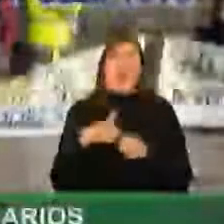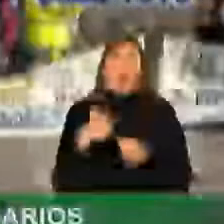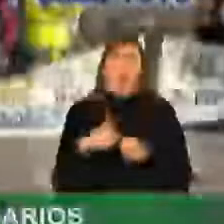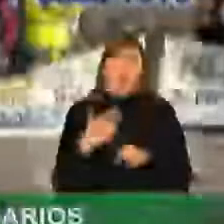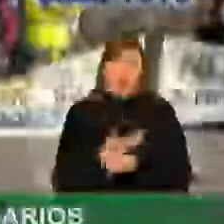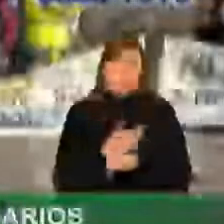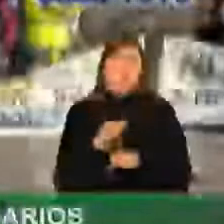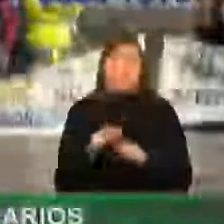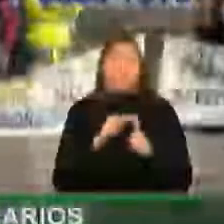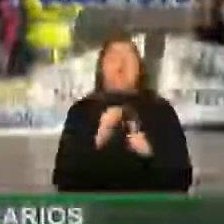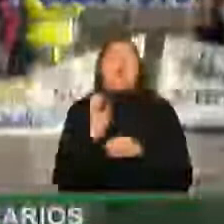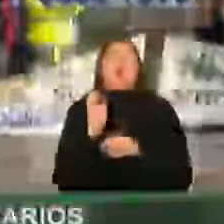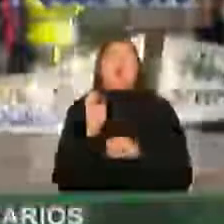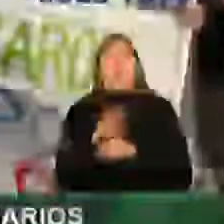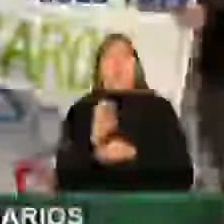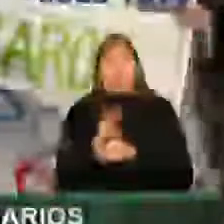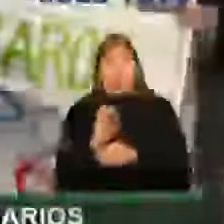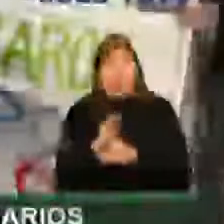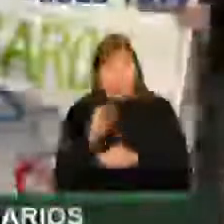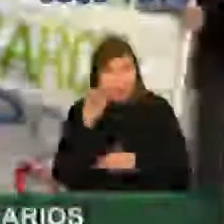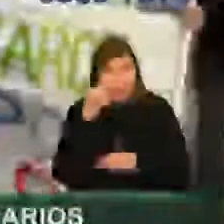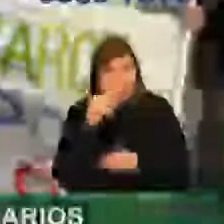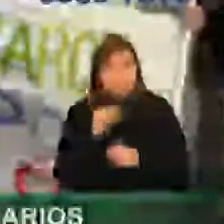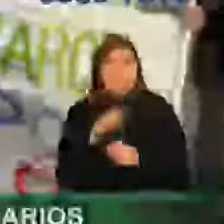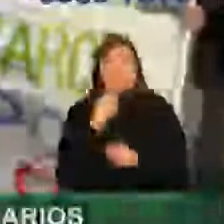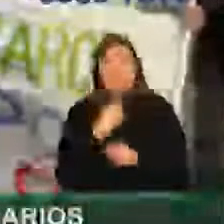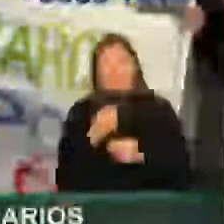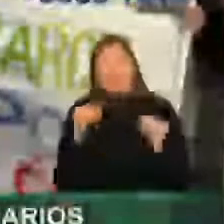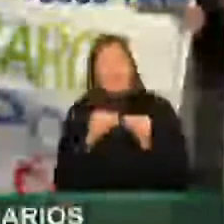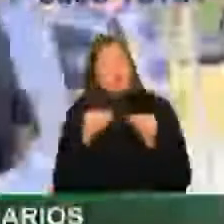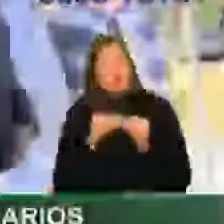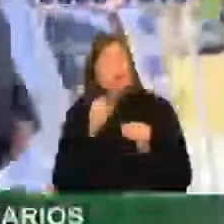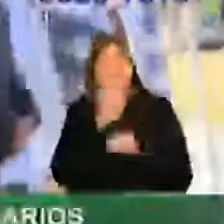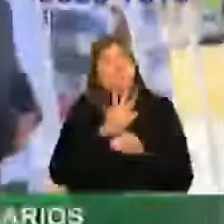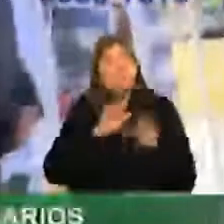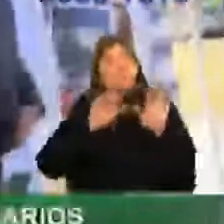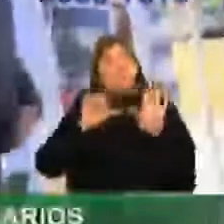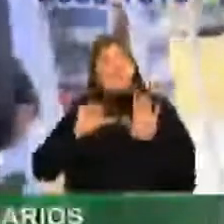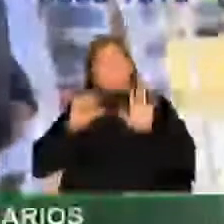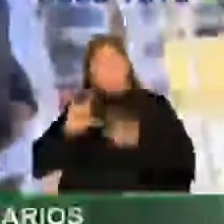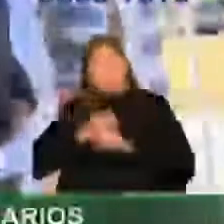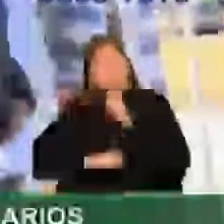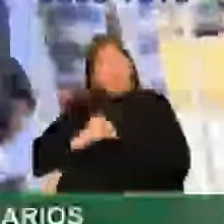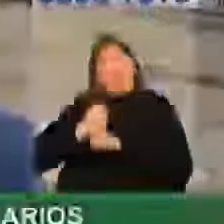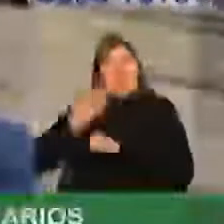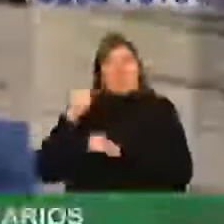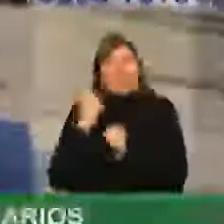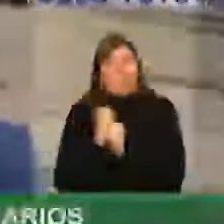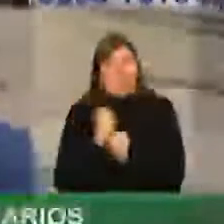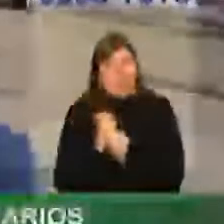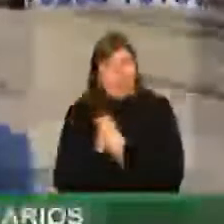del Correo, hay otras situaciones donde justamente compañeros que hay hace 5, 6, 7 años que están desempeñando una